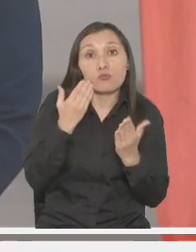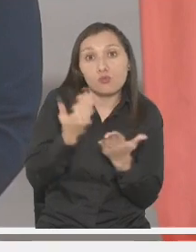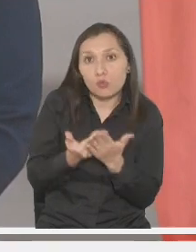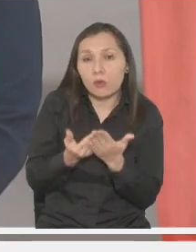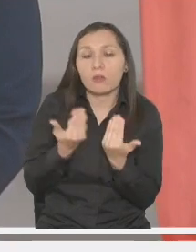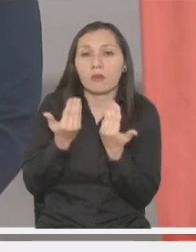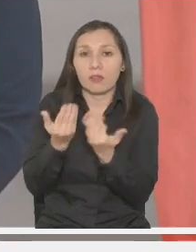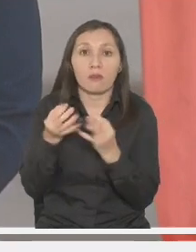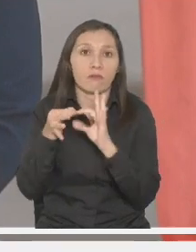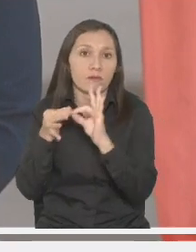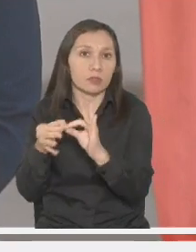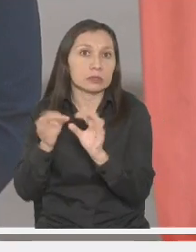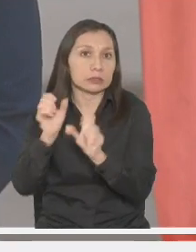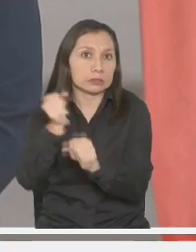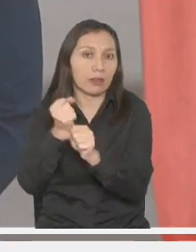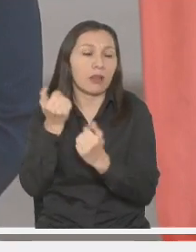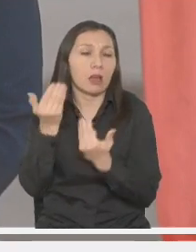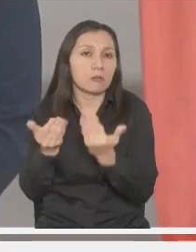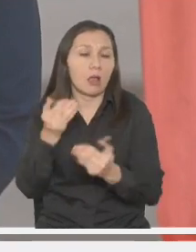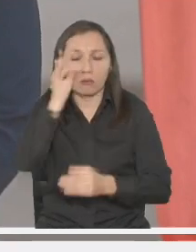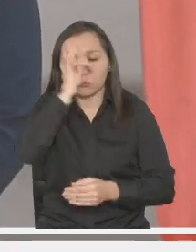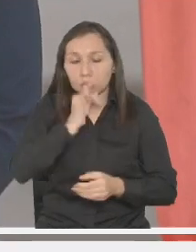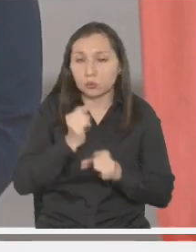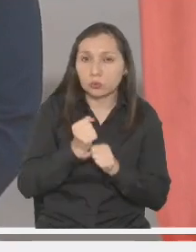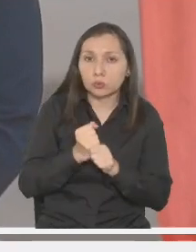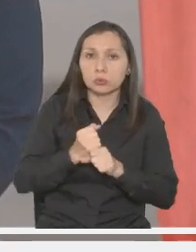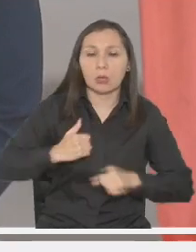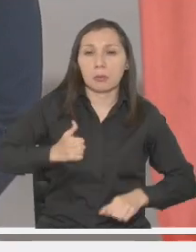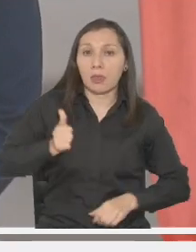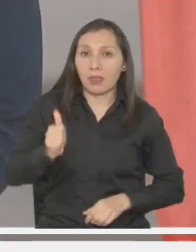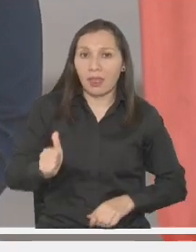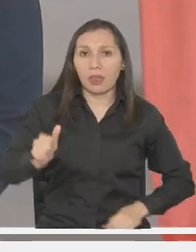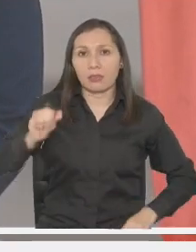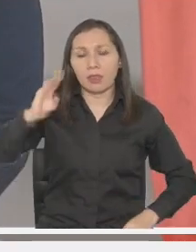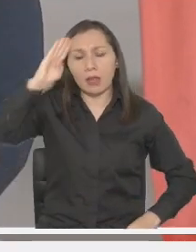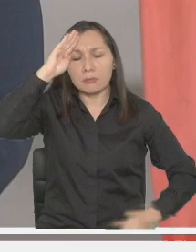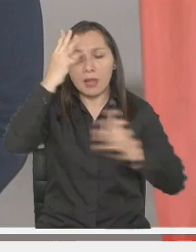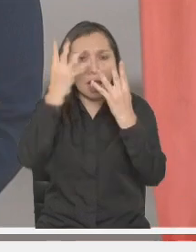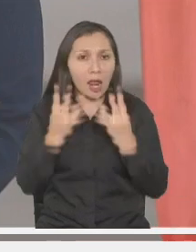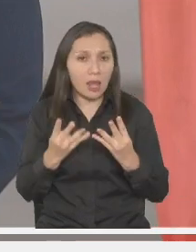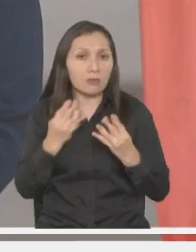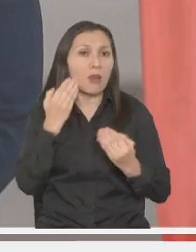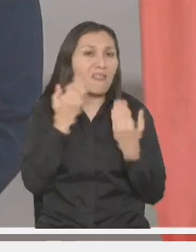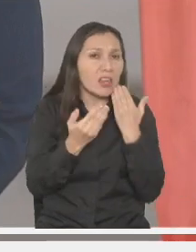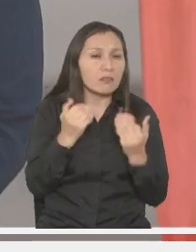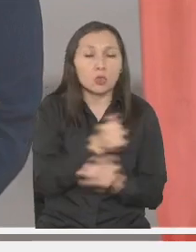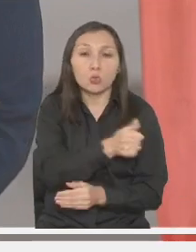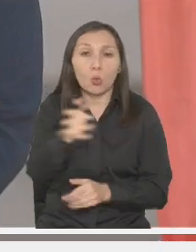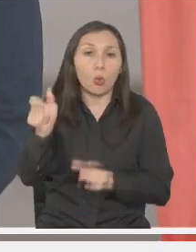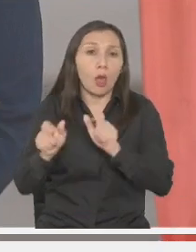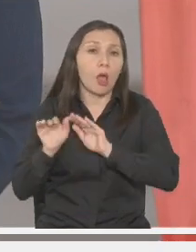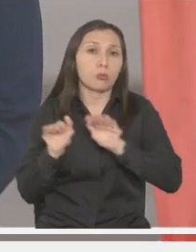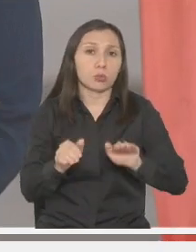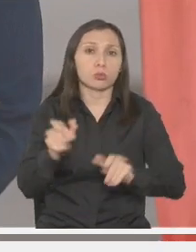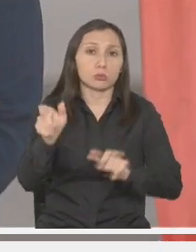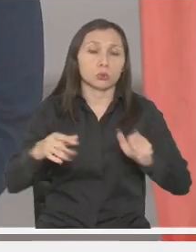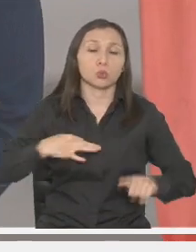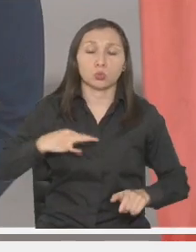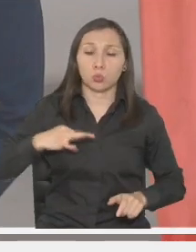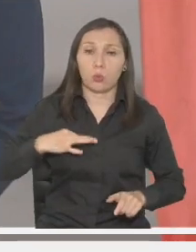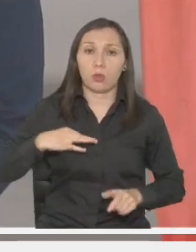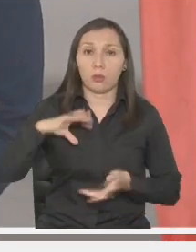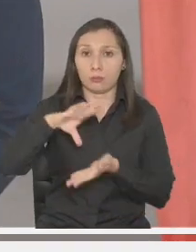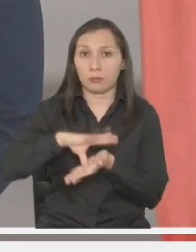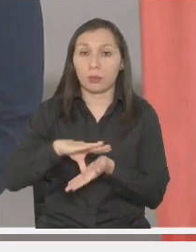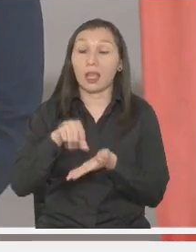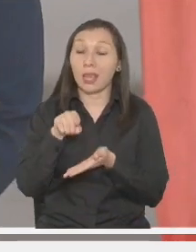beneficiar el trabajo y la función de los carabineros, de la policía de investigación y de gendarmería, en beneficio de todos los compatriotas, de todos nuestros ciudadanos. Y